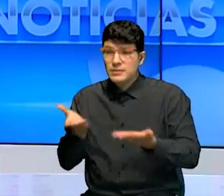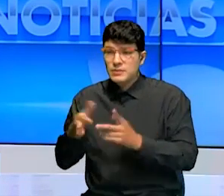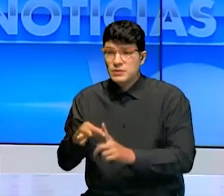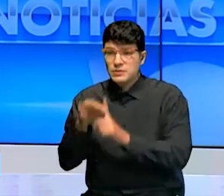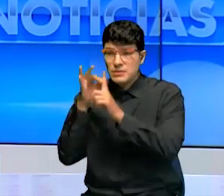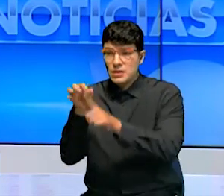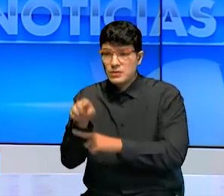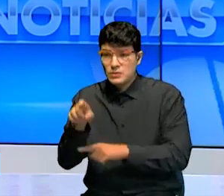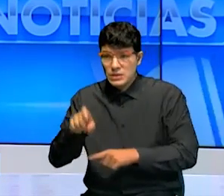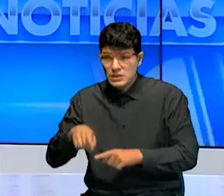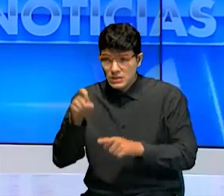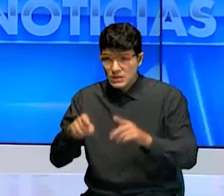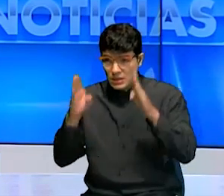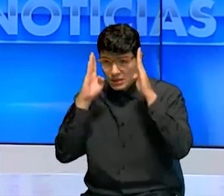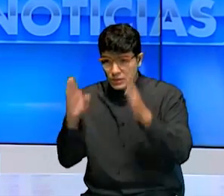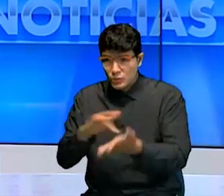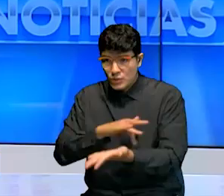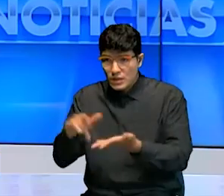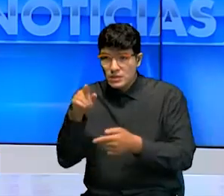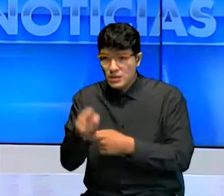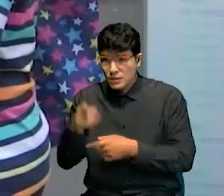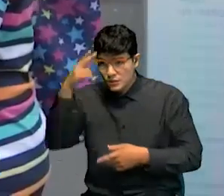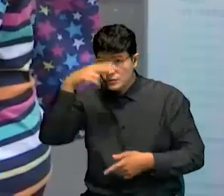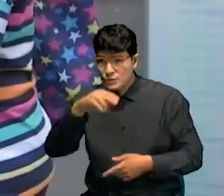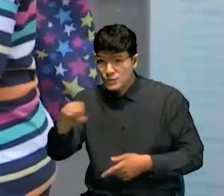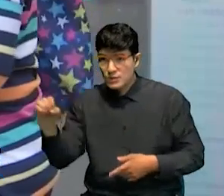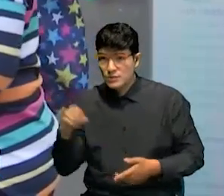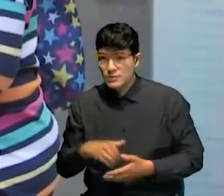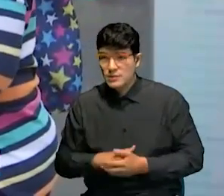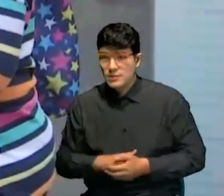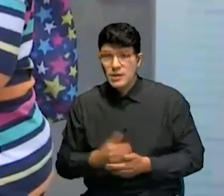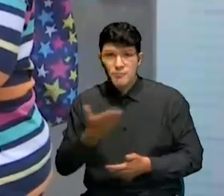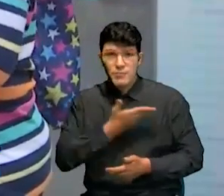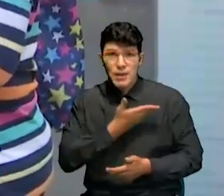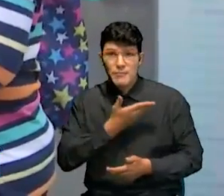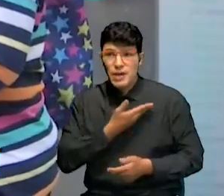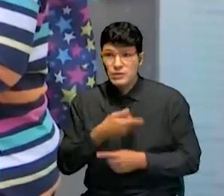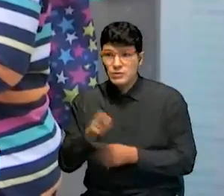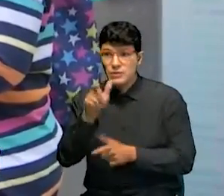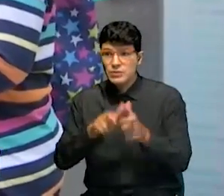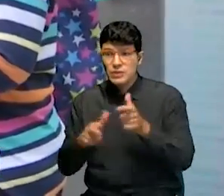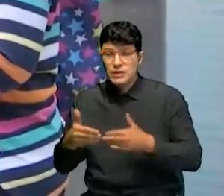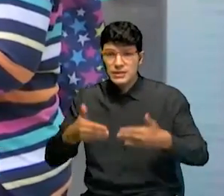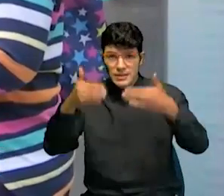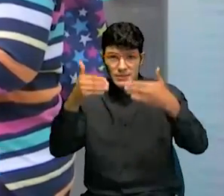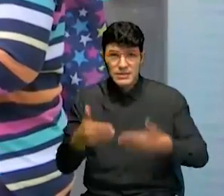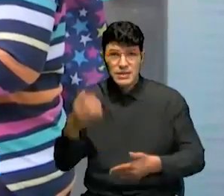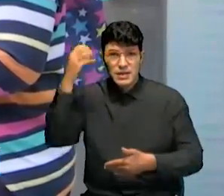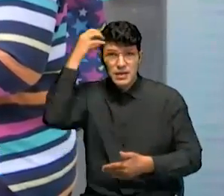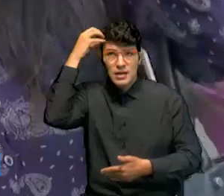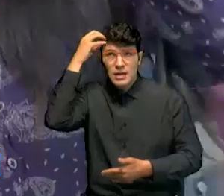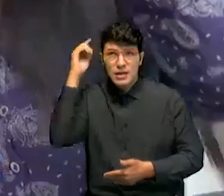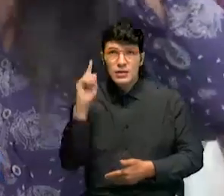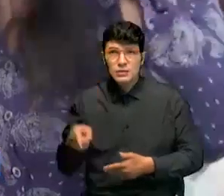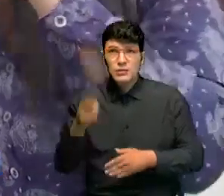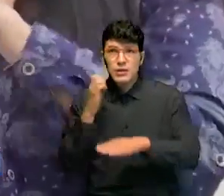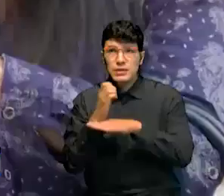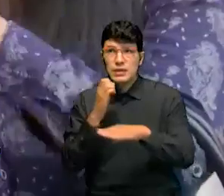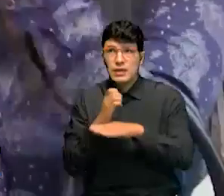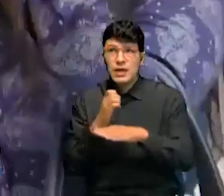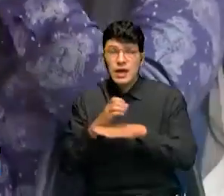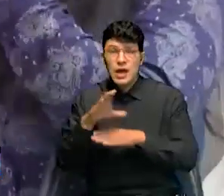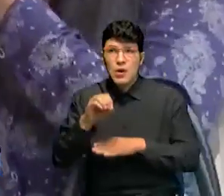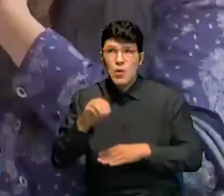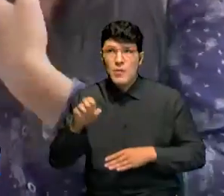que requieren con urgencia sus hijos mal desde pacientes con discapacidad cognitiva de la entidad prestadora de salud